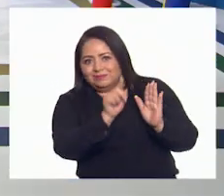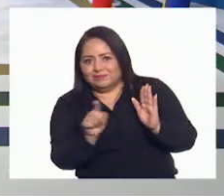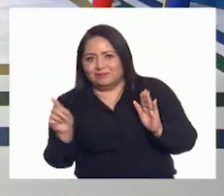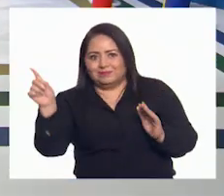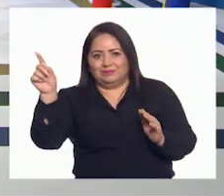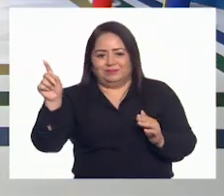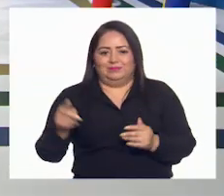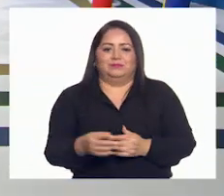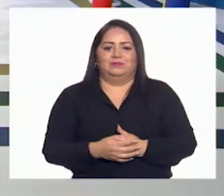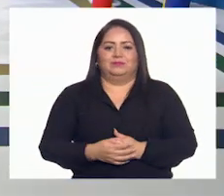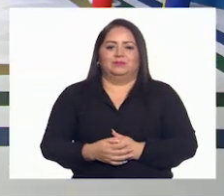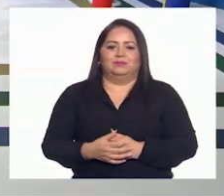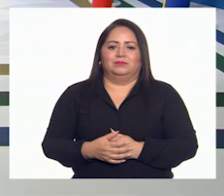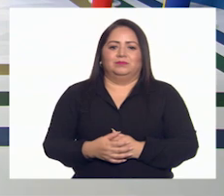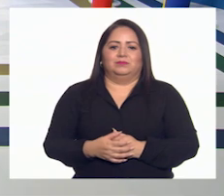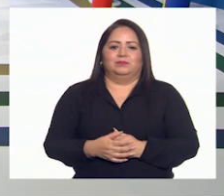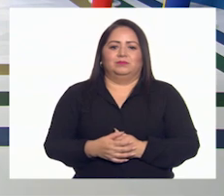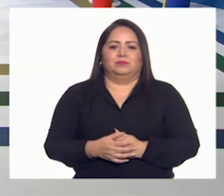Que sería